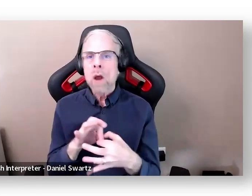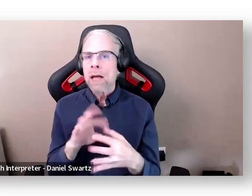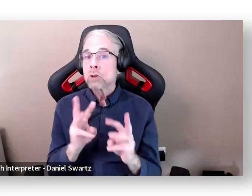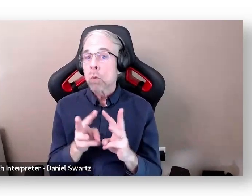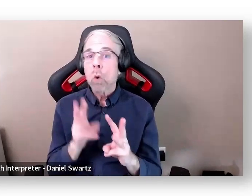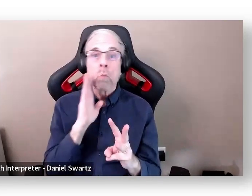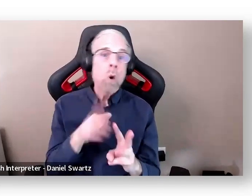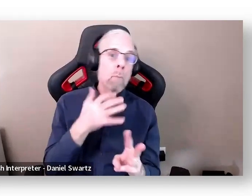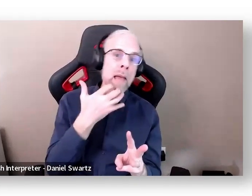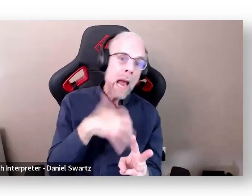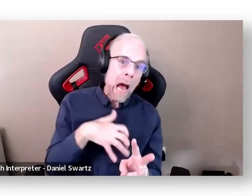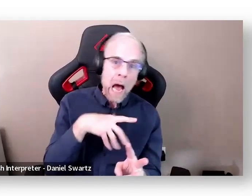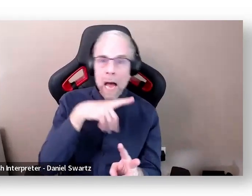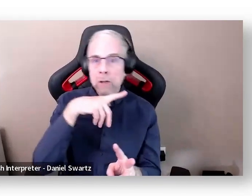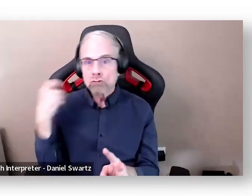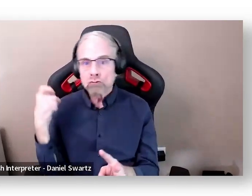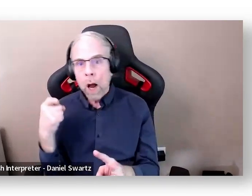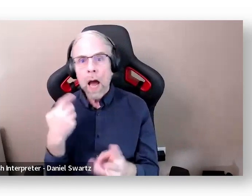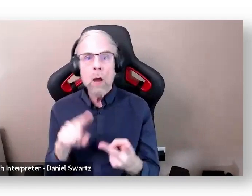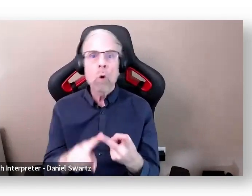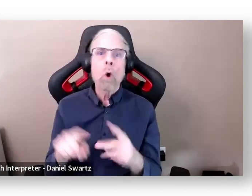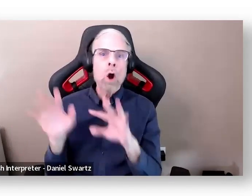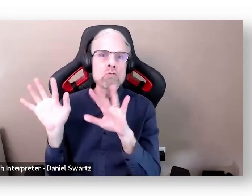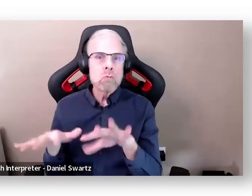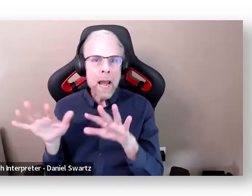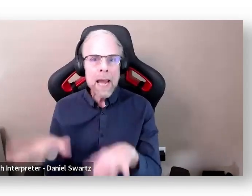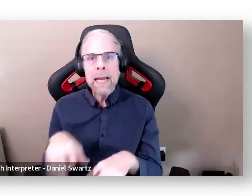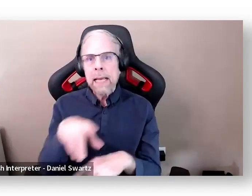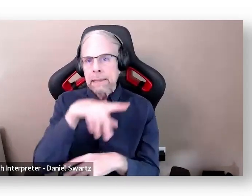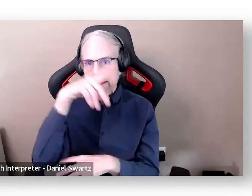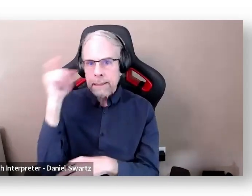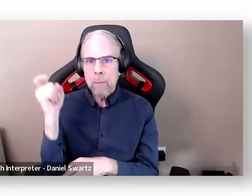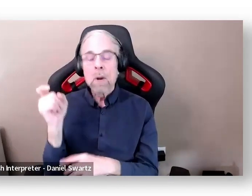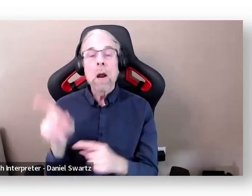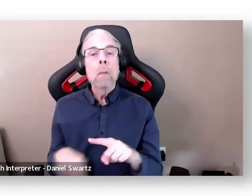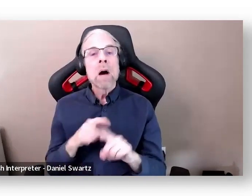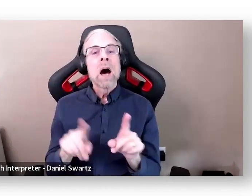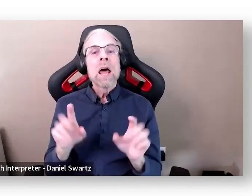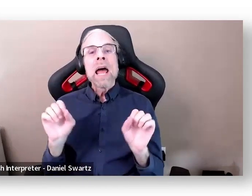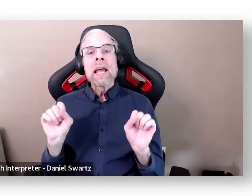Entonces, no importa con el clima si va a ser,